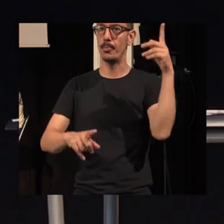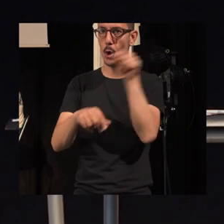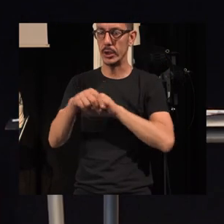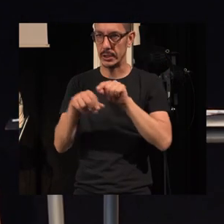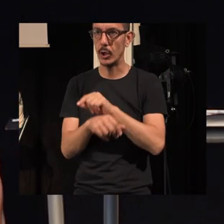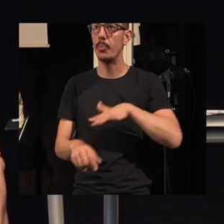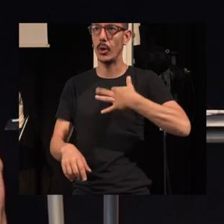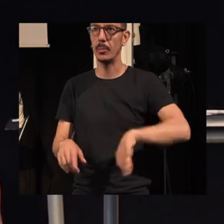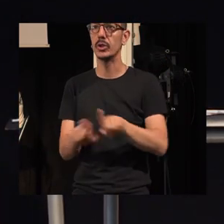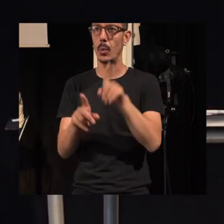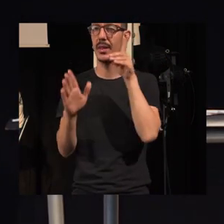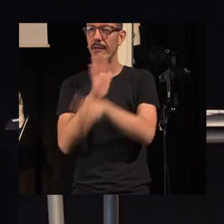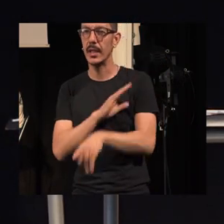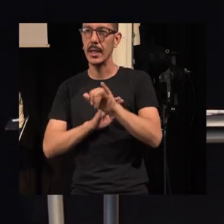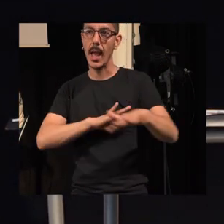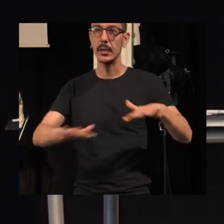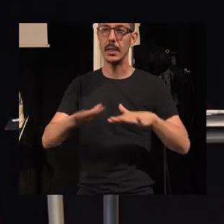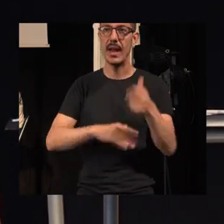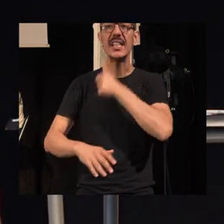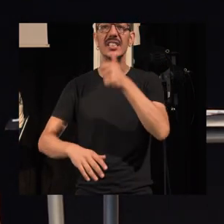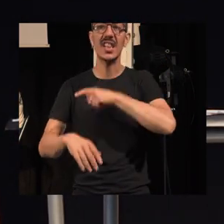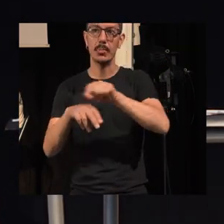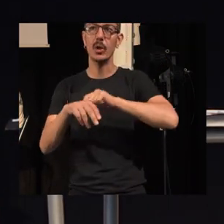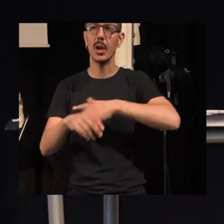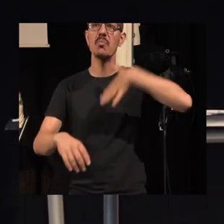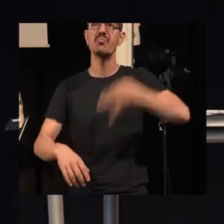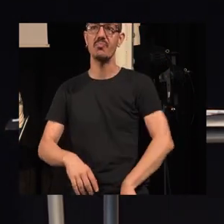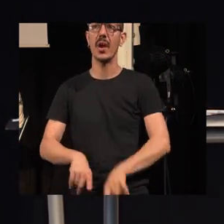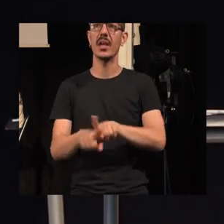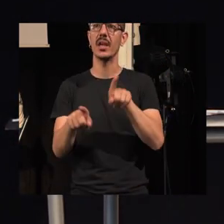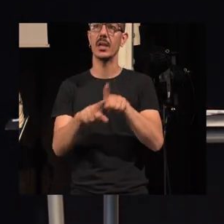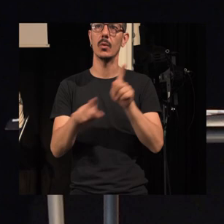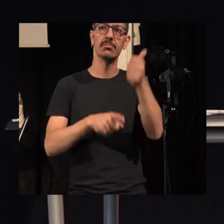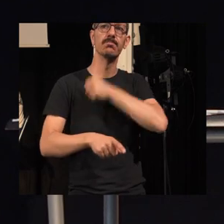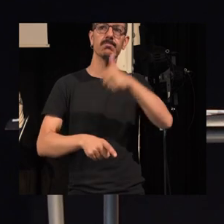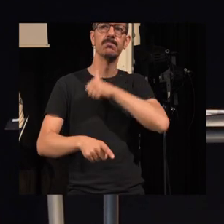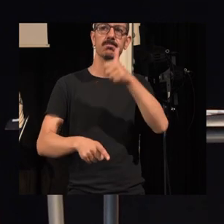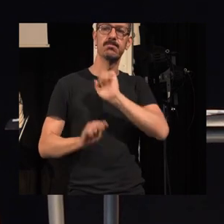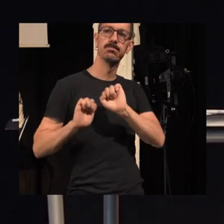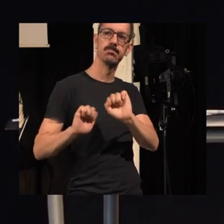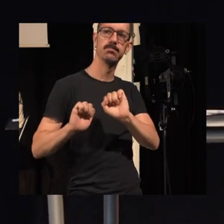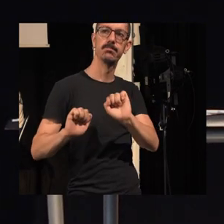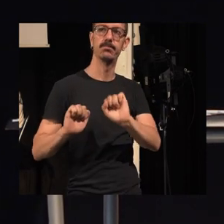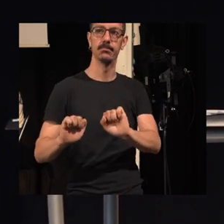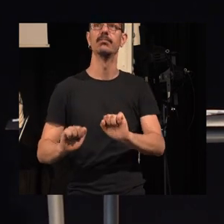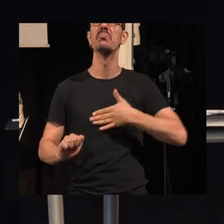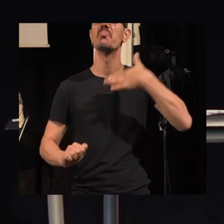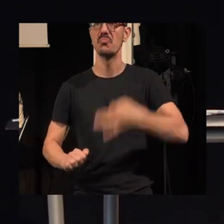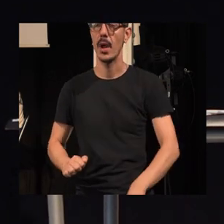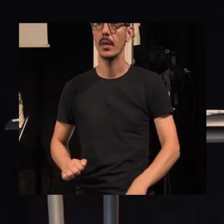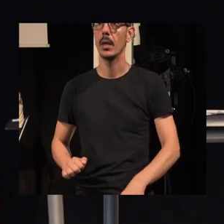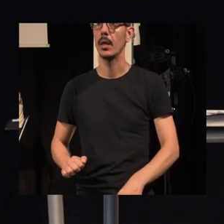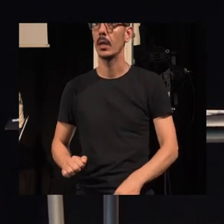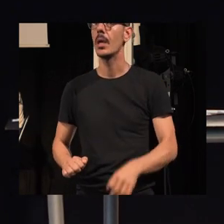activar resistencias políticas. Y cuando digo resistencias políticas, me refiero a la posibilidad de